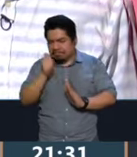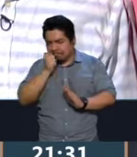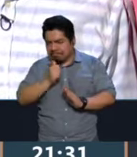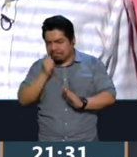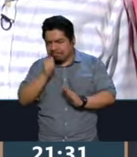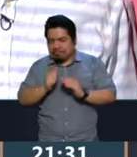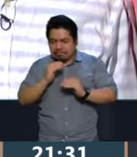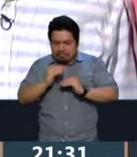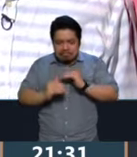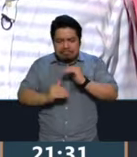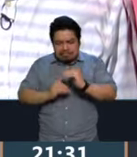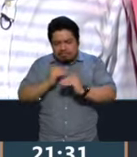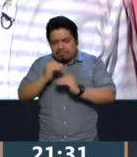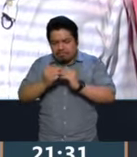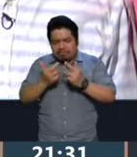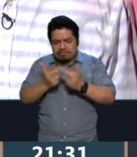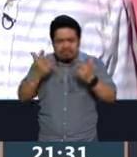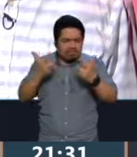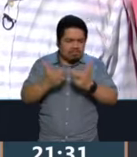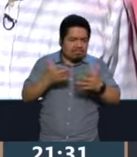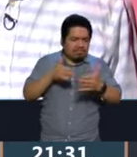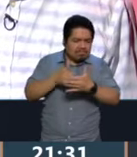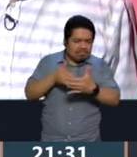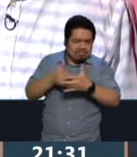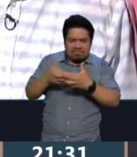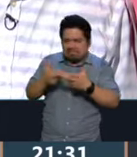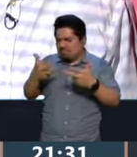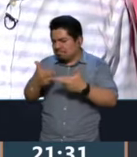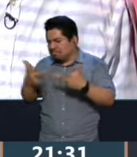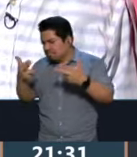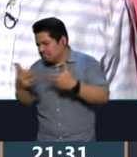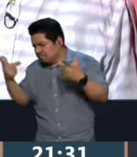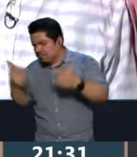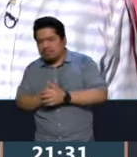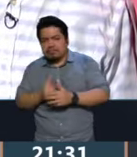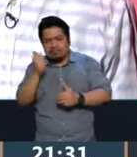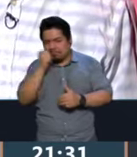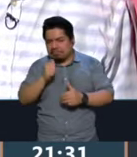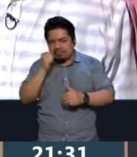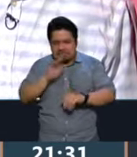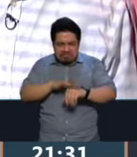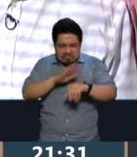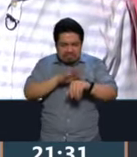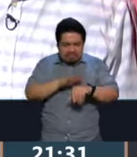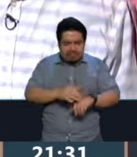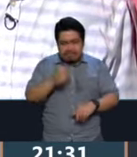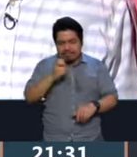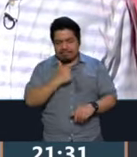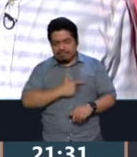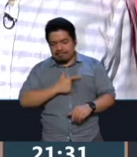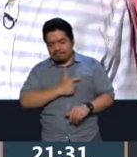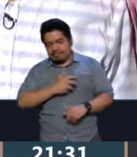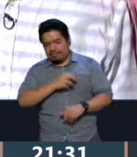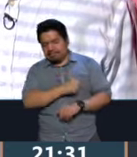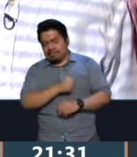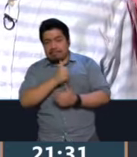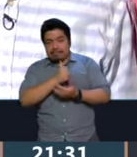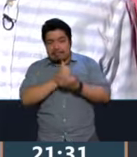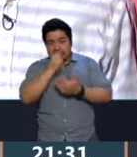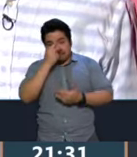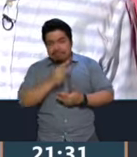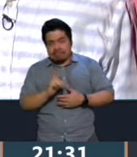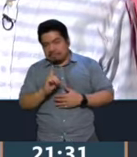buscando avanzar, que siempre está buscando romper con el status quo, que siempre quiere más, y eso es lo que a mí me encanta de nuestra ciudad. No me atrevería a